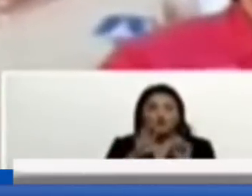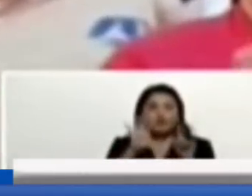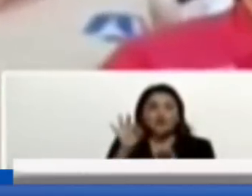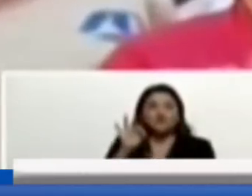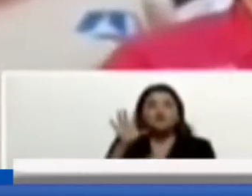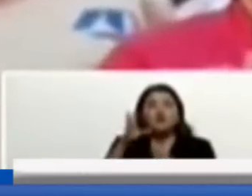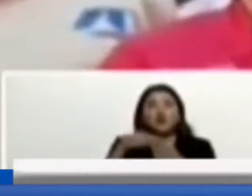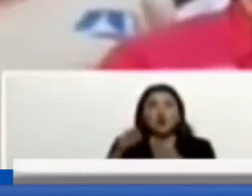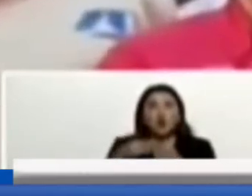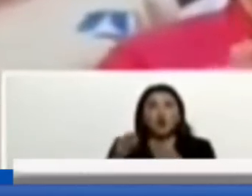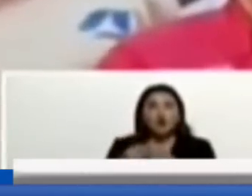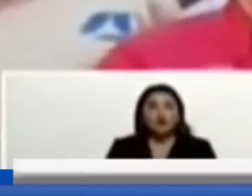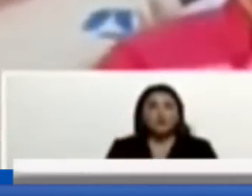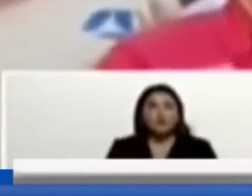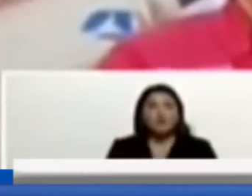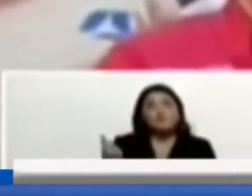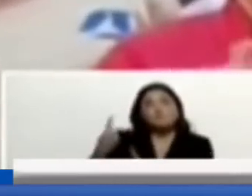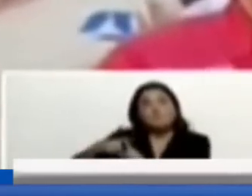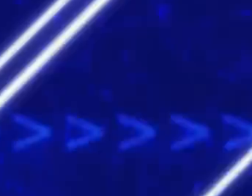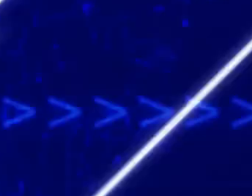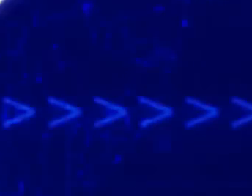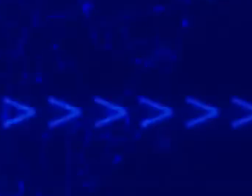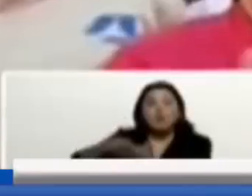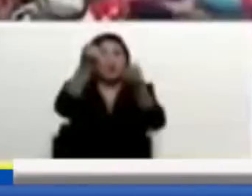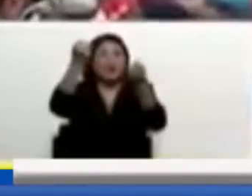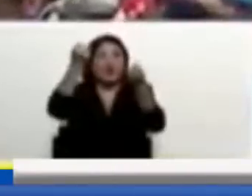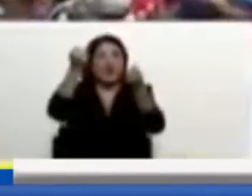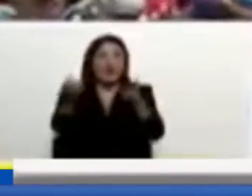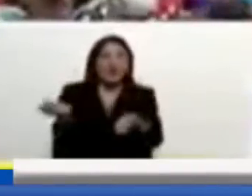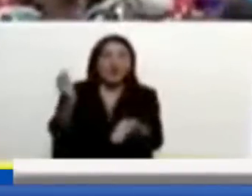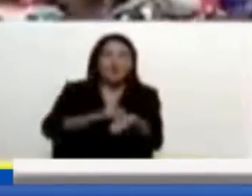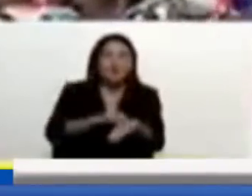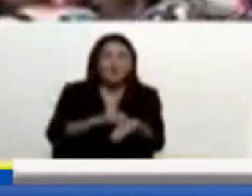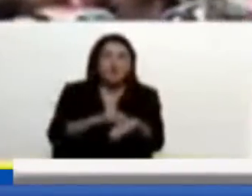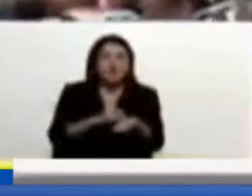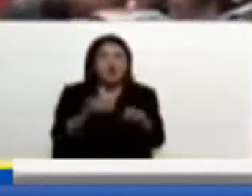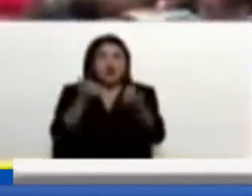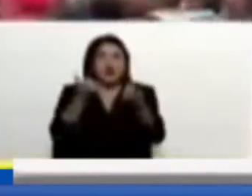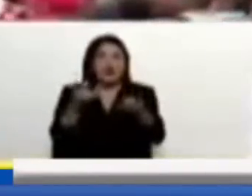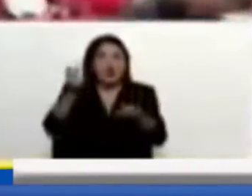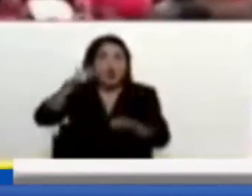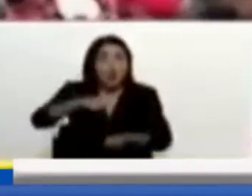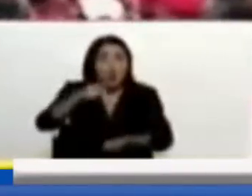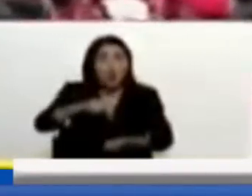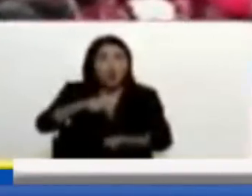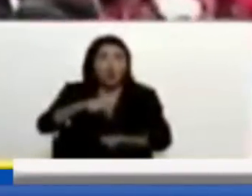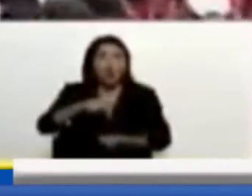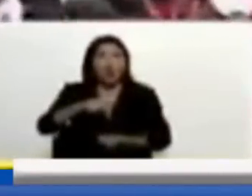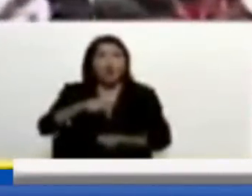mínimo, además del salario. Hoy el gobierno de Estados Unidos